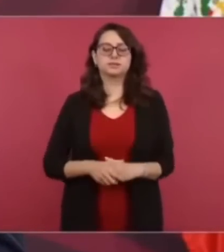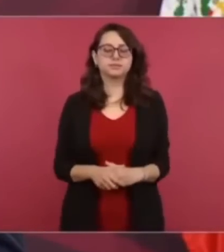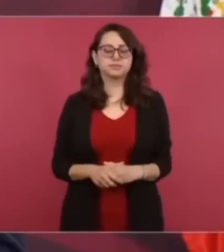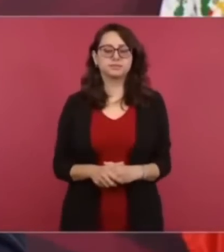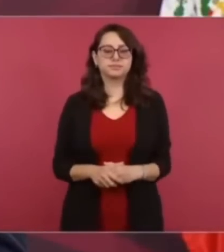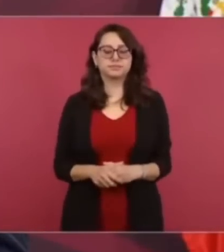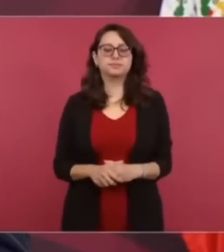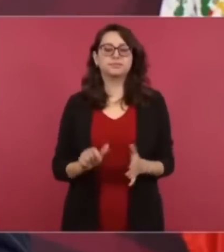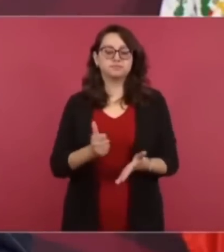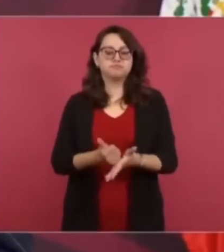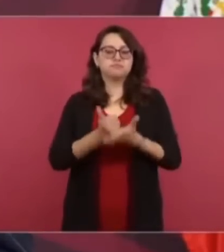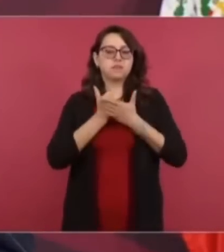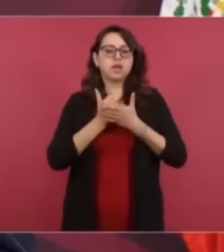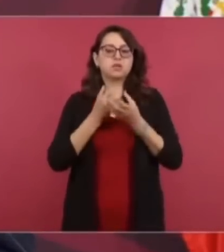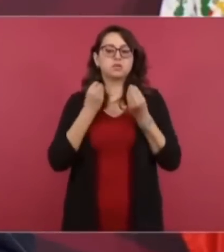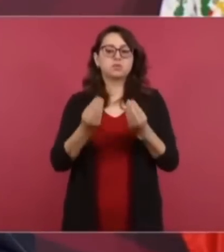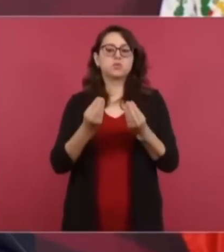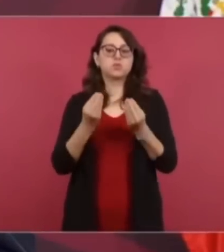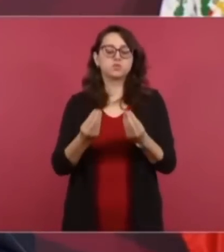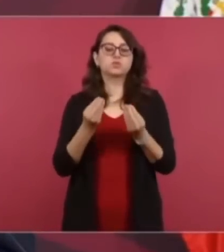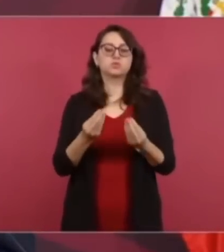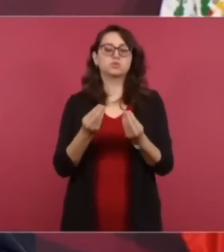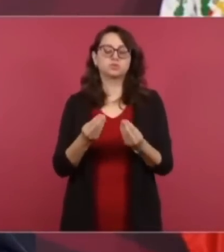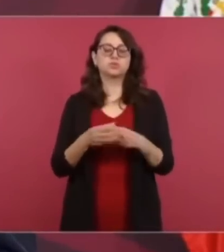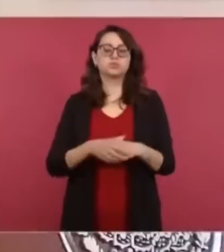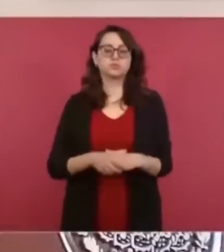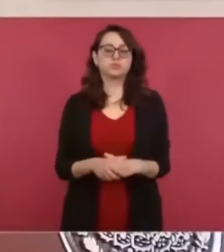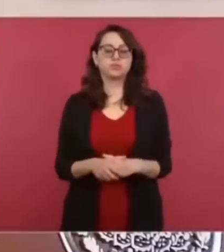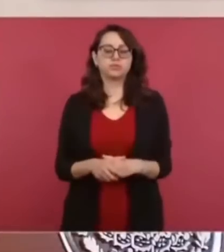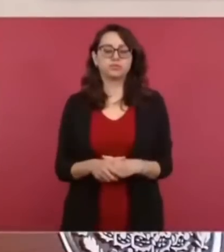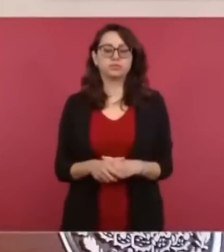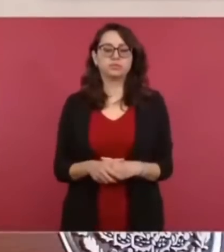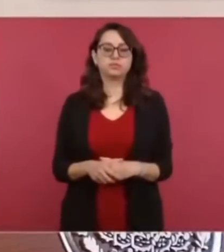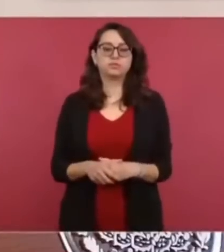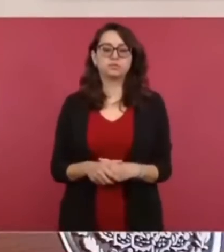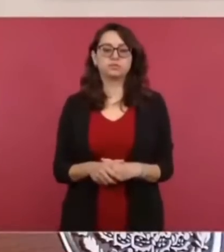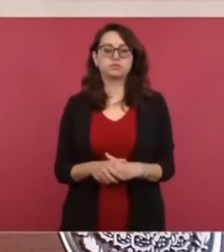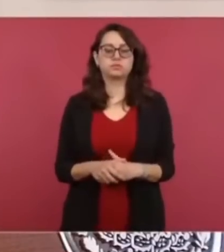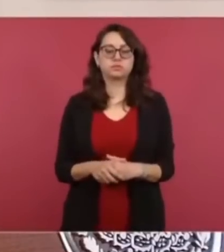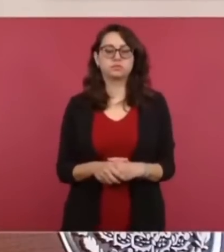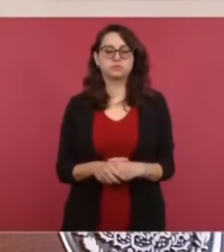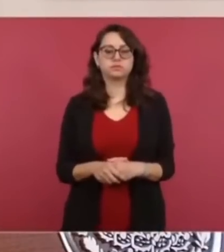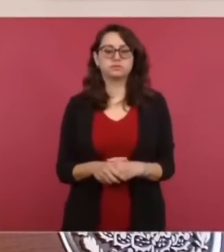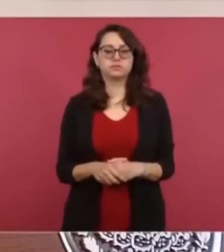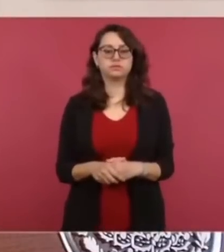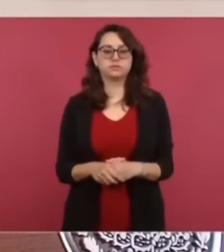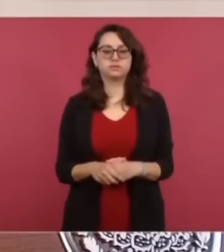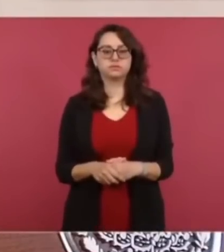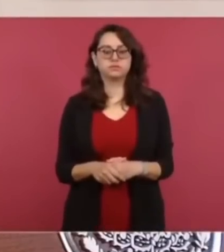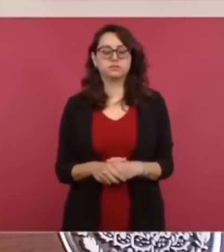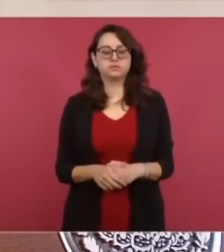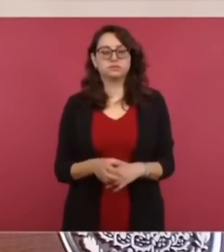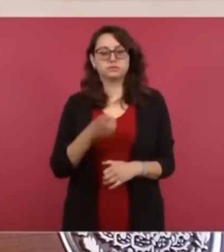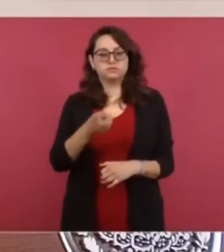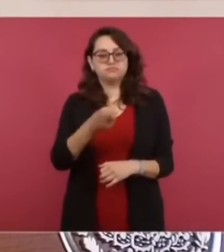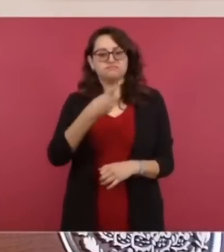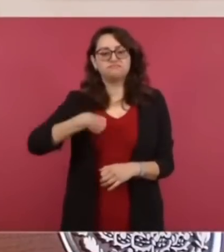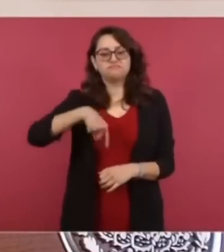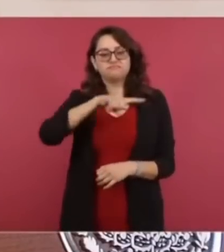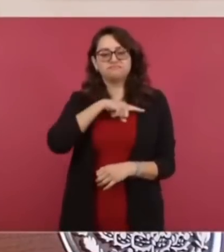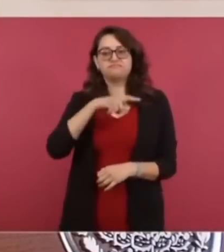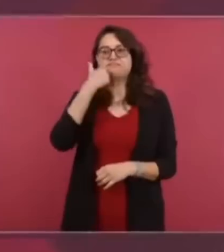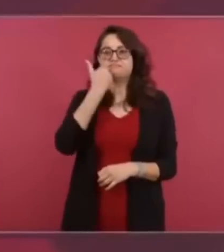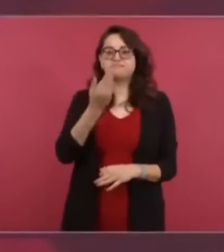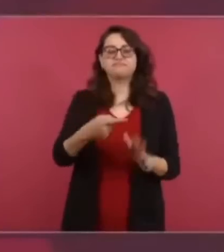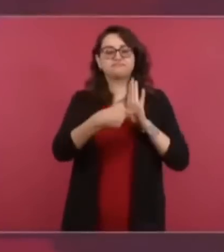Eso es lo que nos ayuda mucho. Y es lo que queremos siempre exaltar. Y